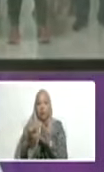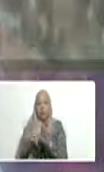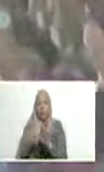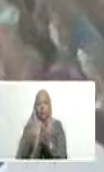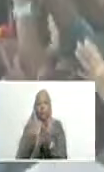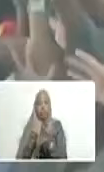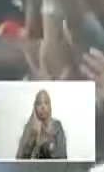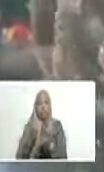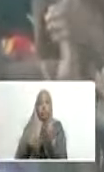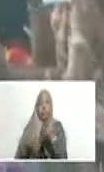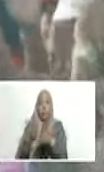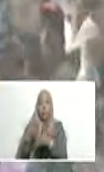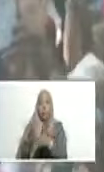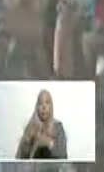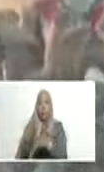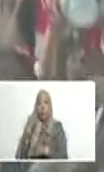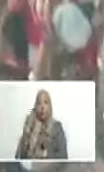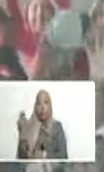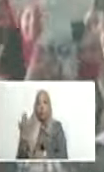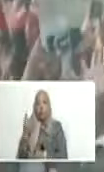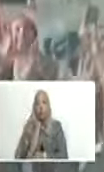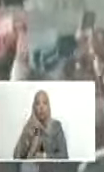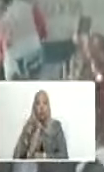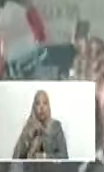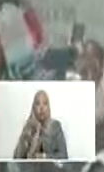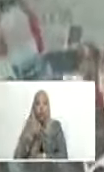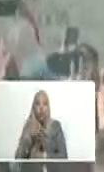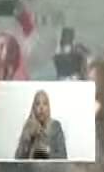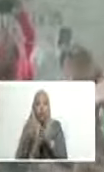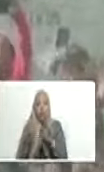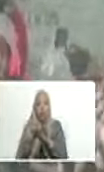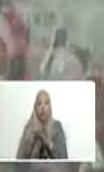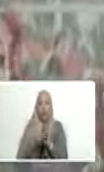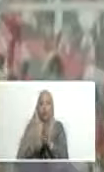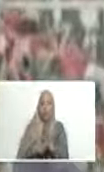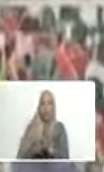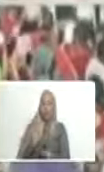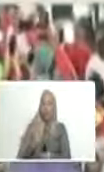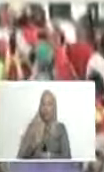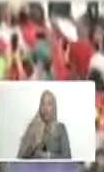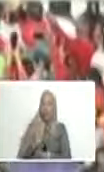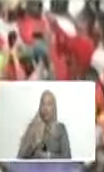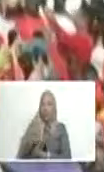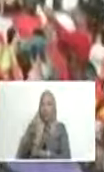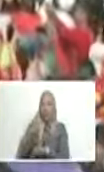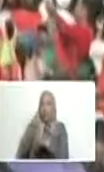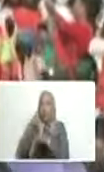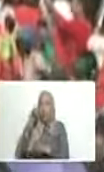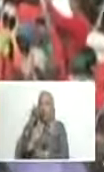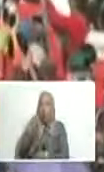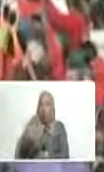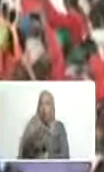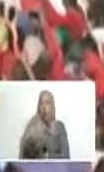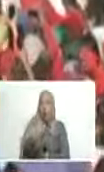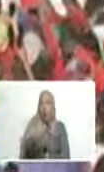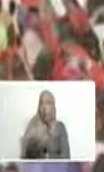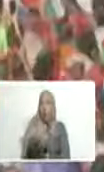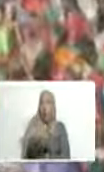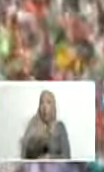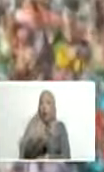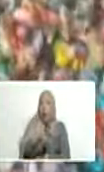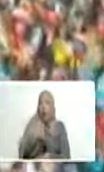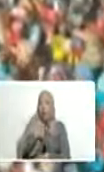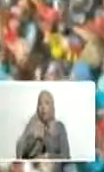seguridad. Mentira, mentira, tomando todas mis medidas. Porque a mí me cuida el pueblo. Ese pueblo que está ahí